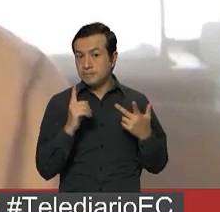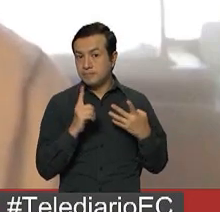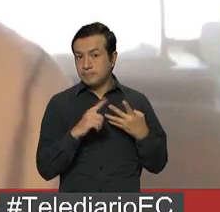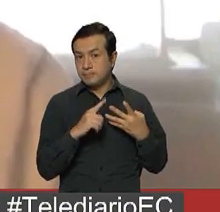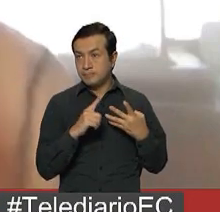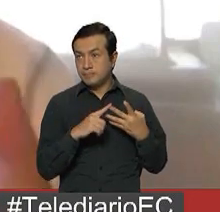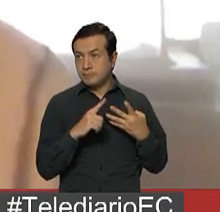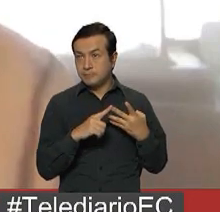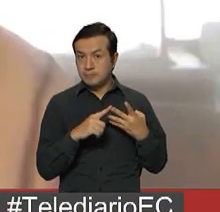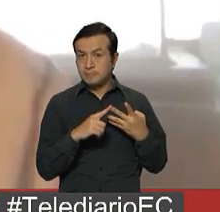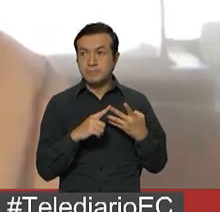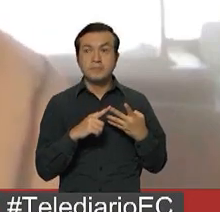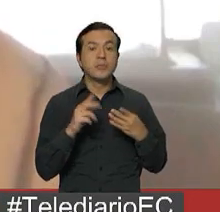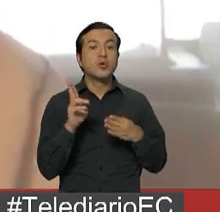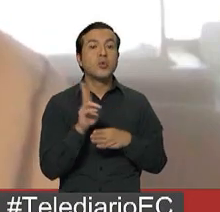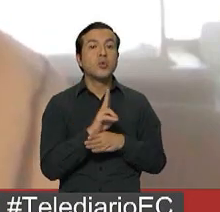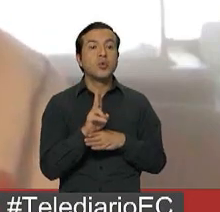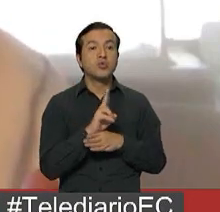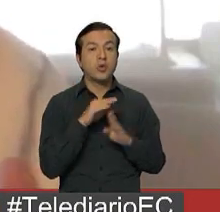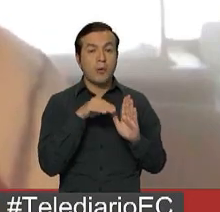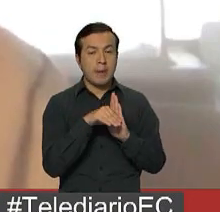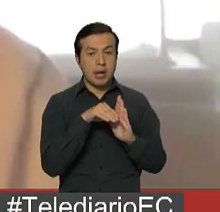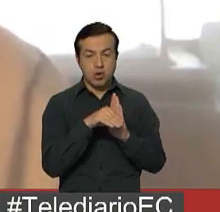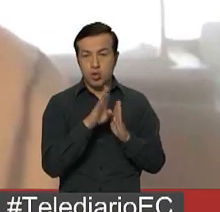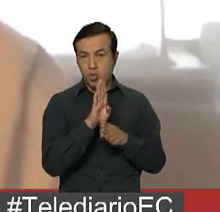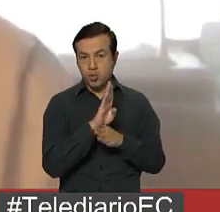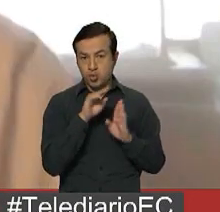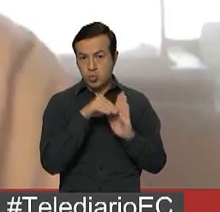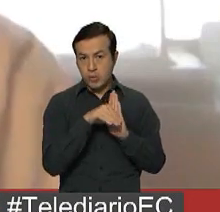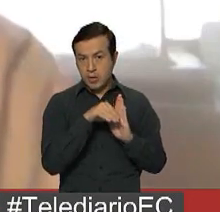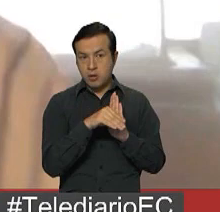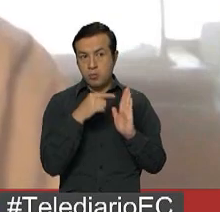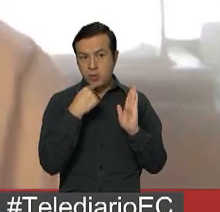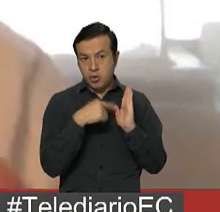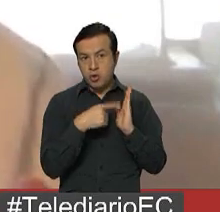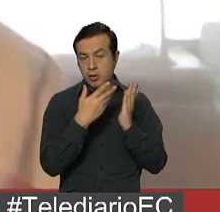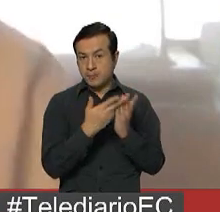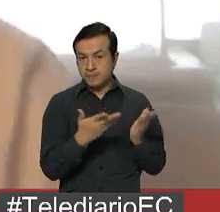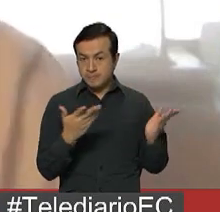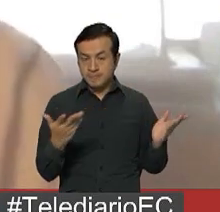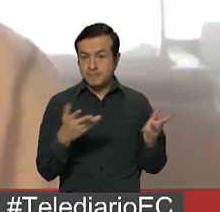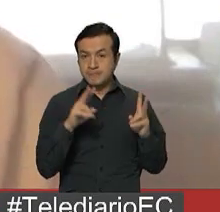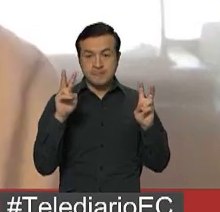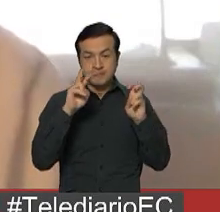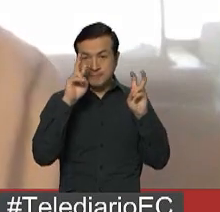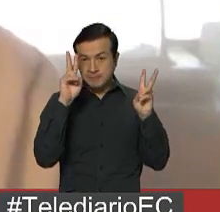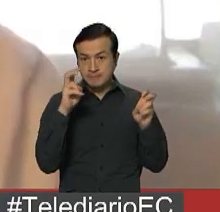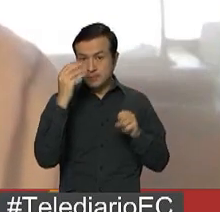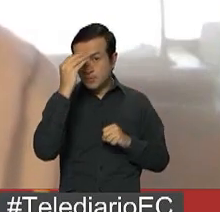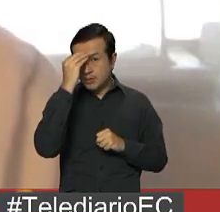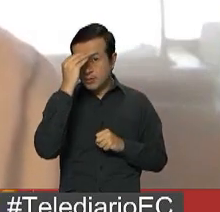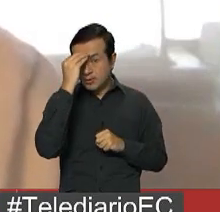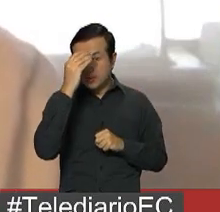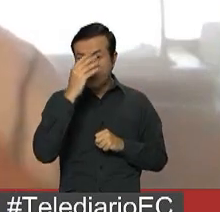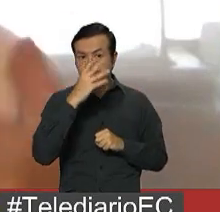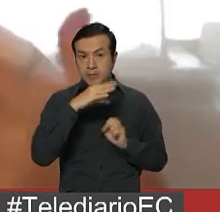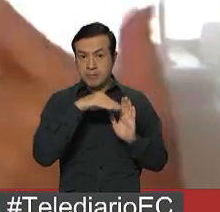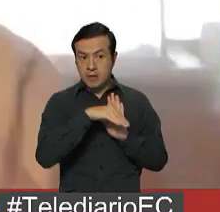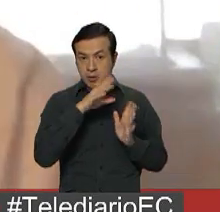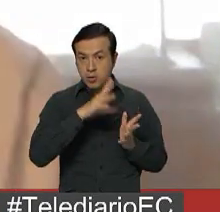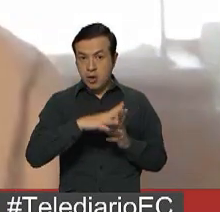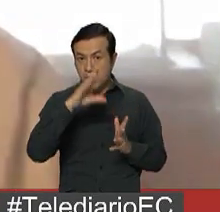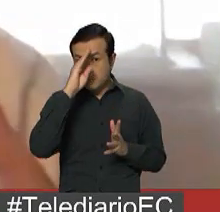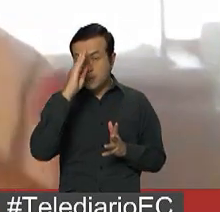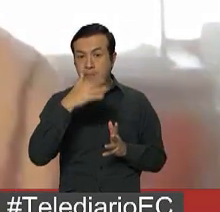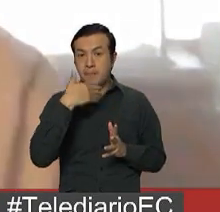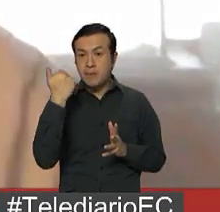el uso que se hace de esos productos y servicios es decir ese uso tiene que ver también con la educación financiera no es cierto